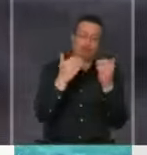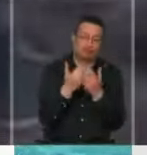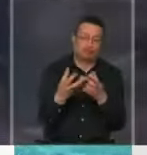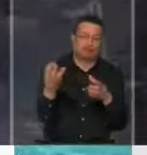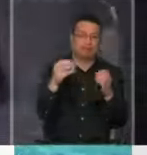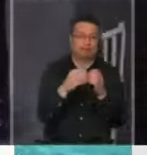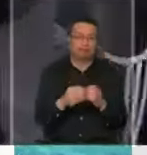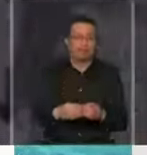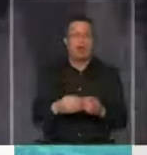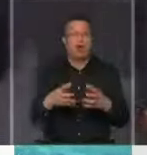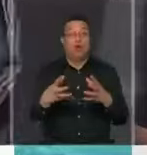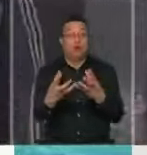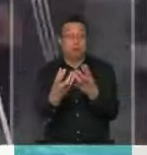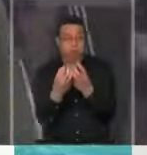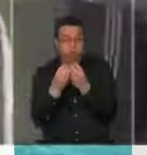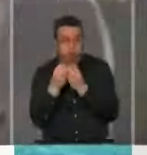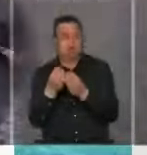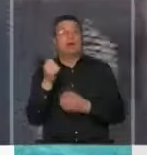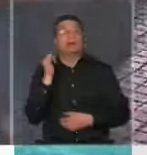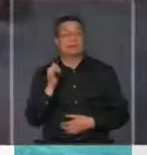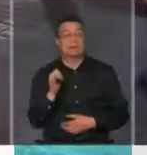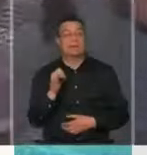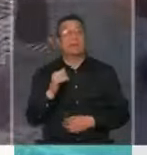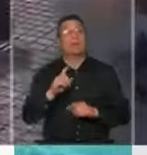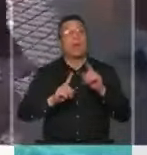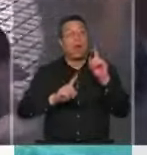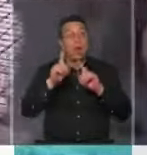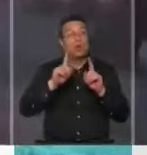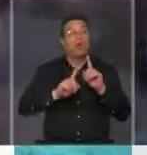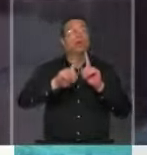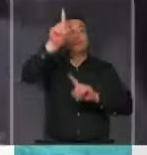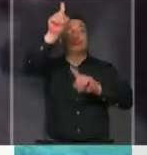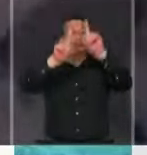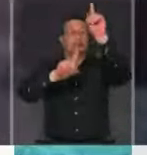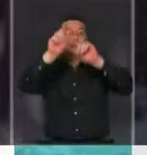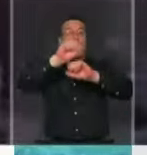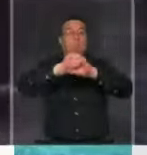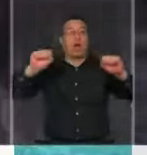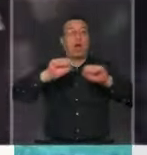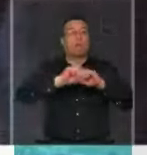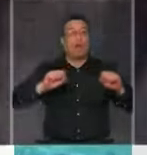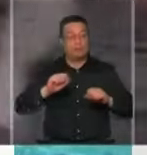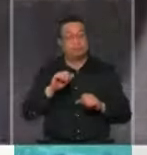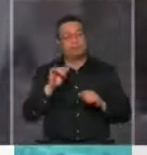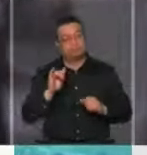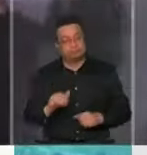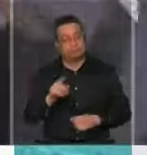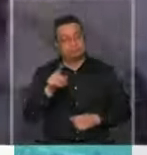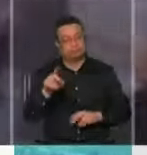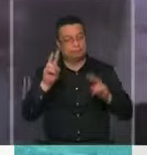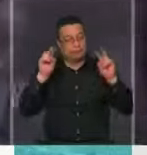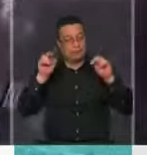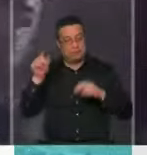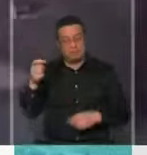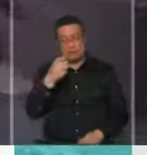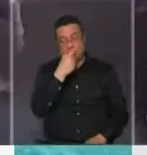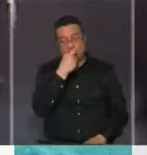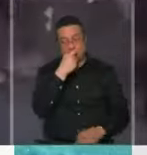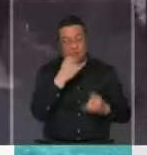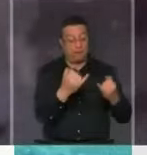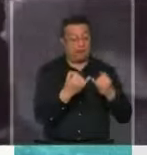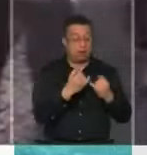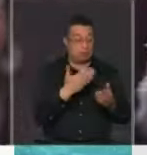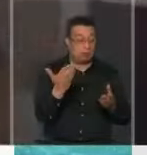lleno, era una real caldera. Y sí hubo algunos fuegos artificiales, que por ahí va a ser un tema que tiene que ver el árbitro en su informe, pero